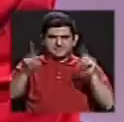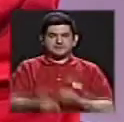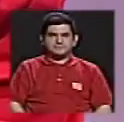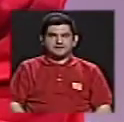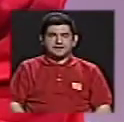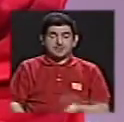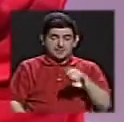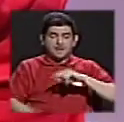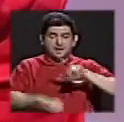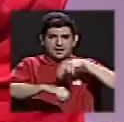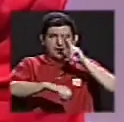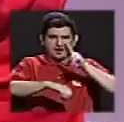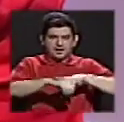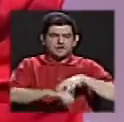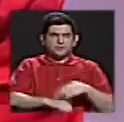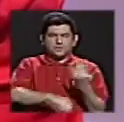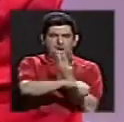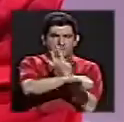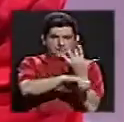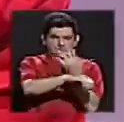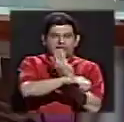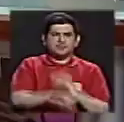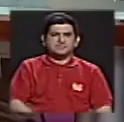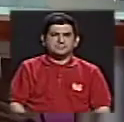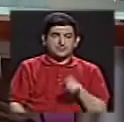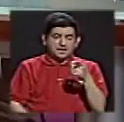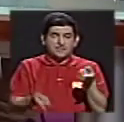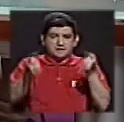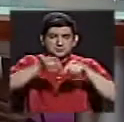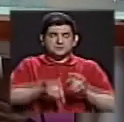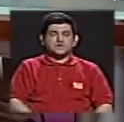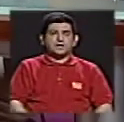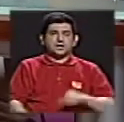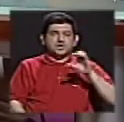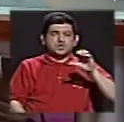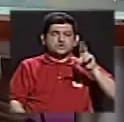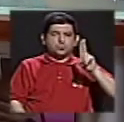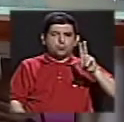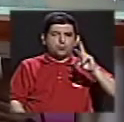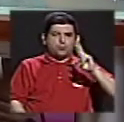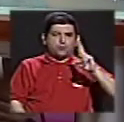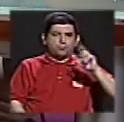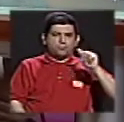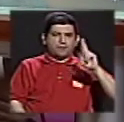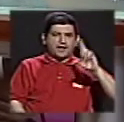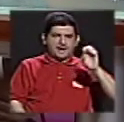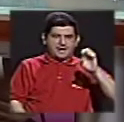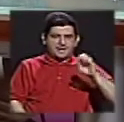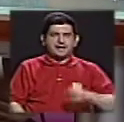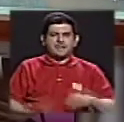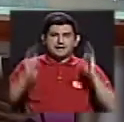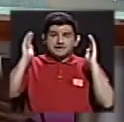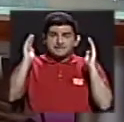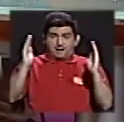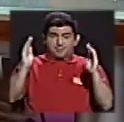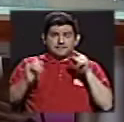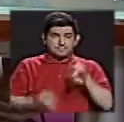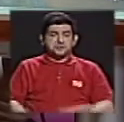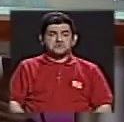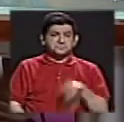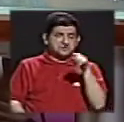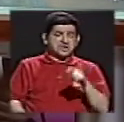la planta natural que es la silvestre, ¿verdad? Que en este caso es lo que le llaman el curraré gigante. En donde el curraré, ¿qué te puedo decir? Vos lo tiras